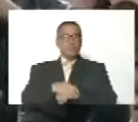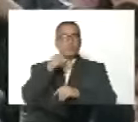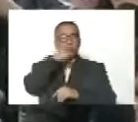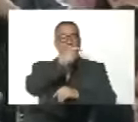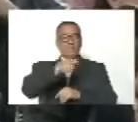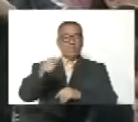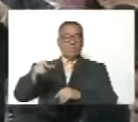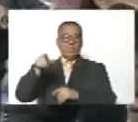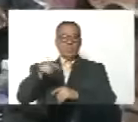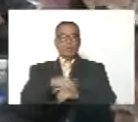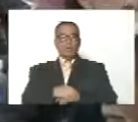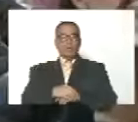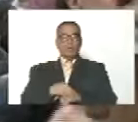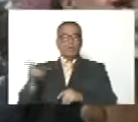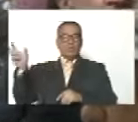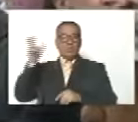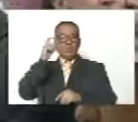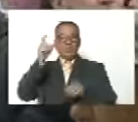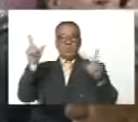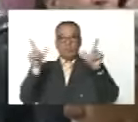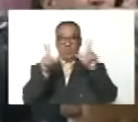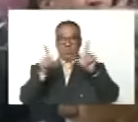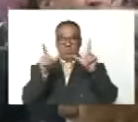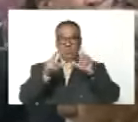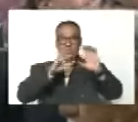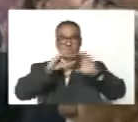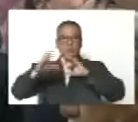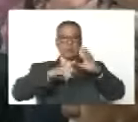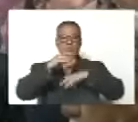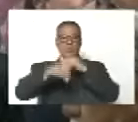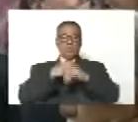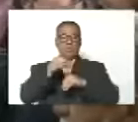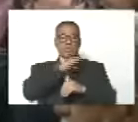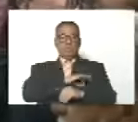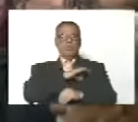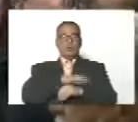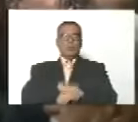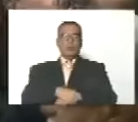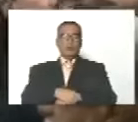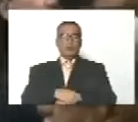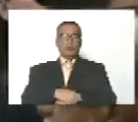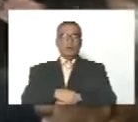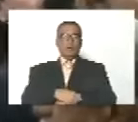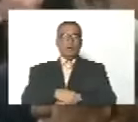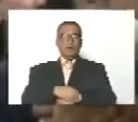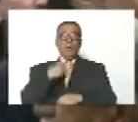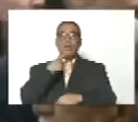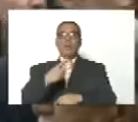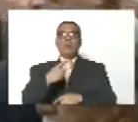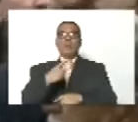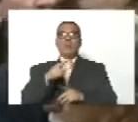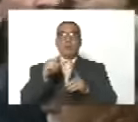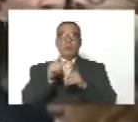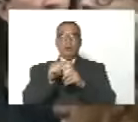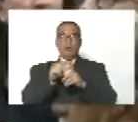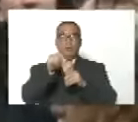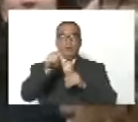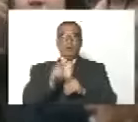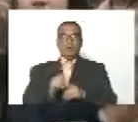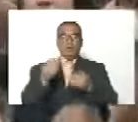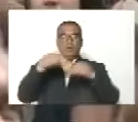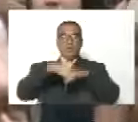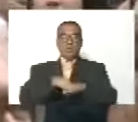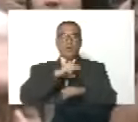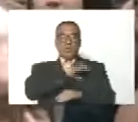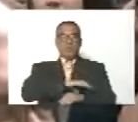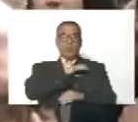pueblo que nos escucha y nos ve a través de los medios de comunicación. He pedido este derecho de palabra como integrante